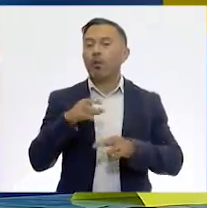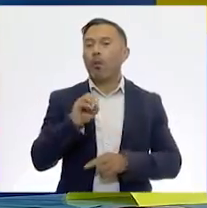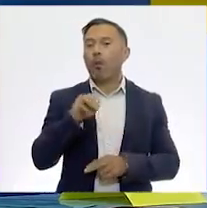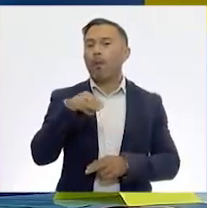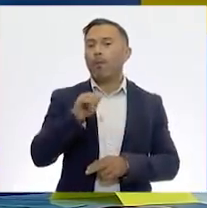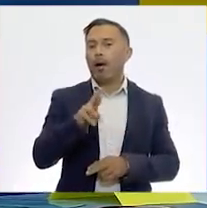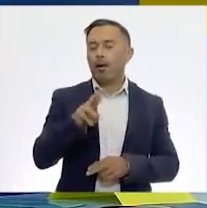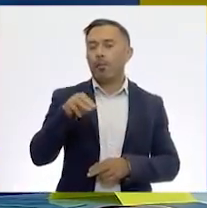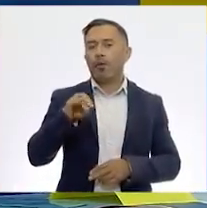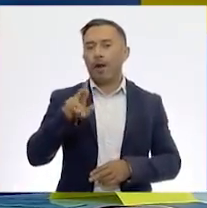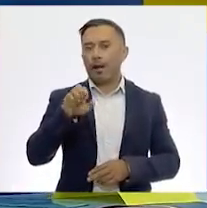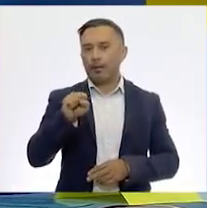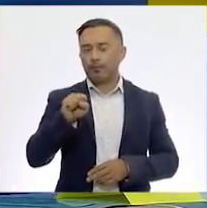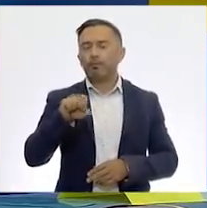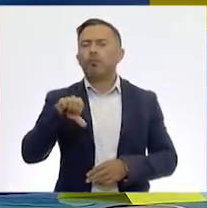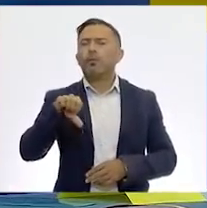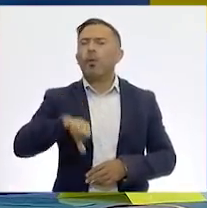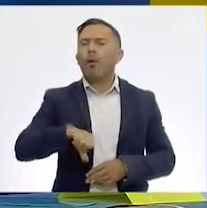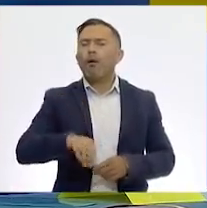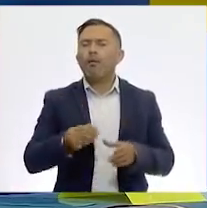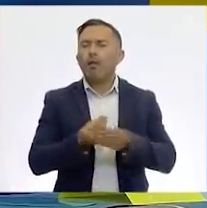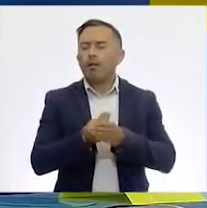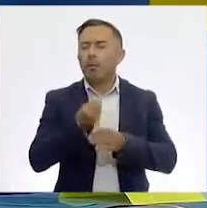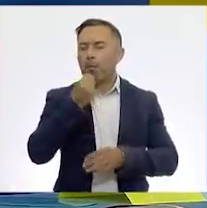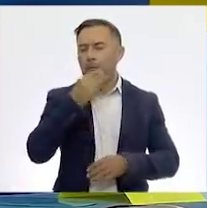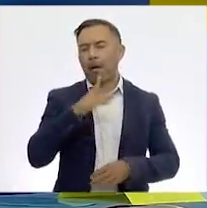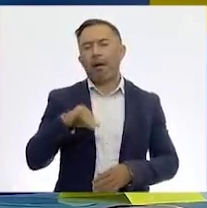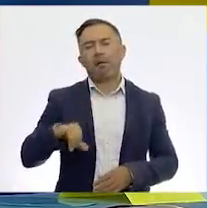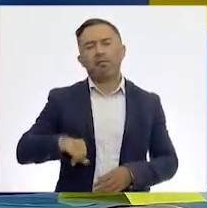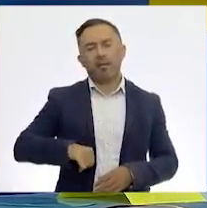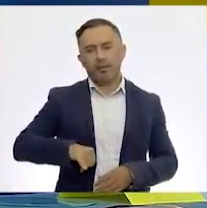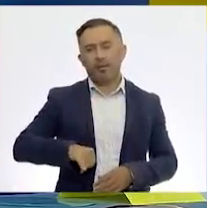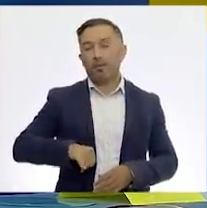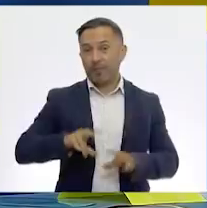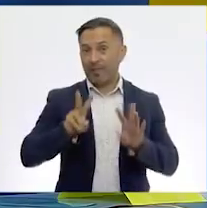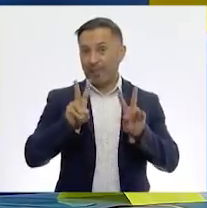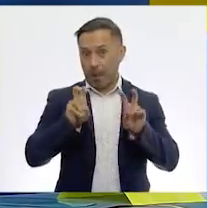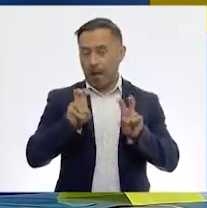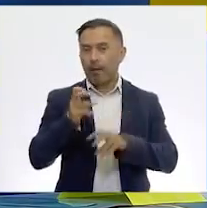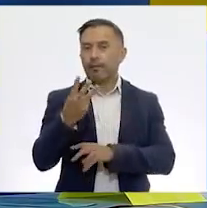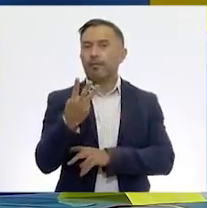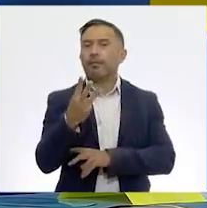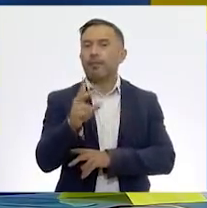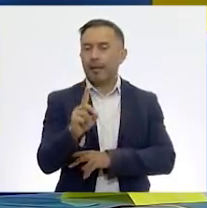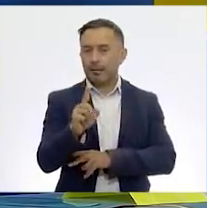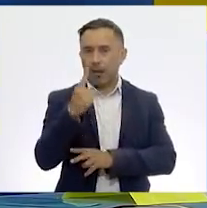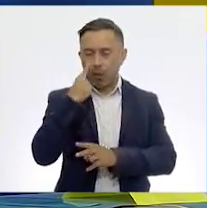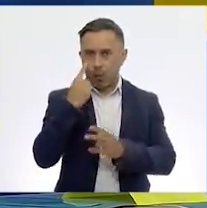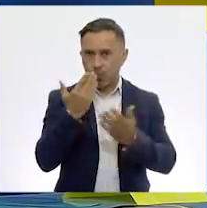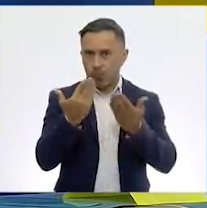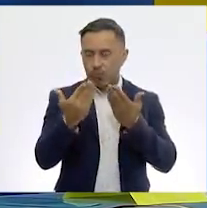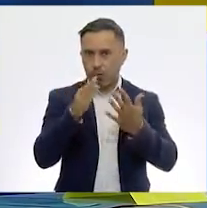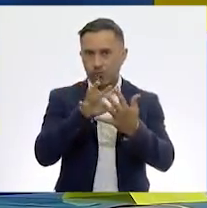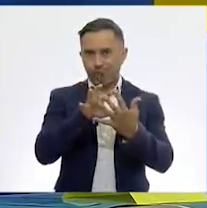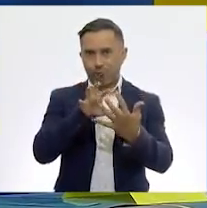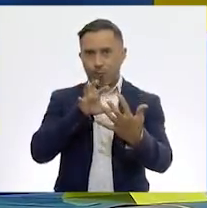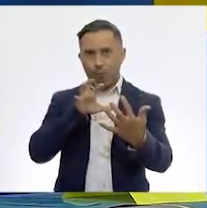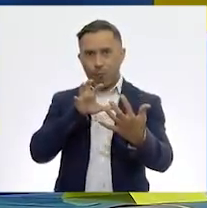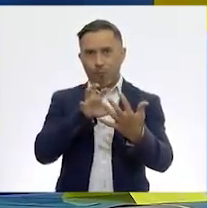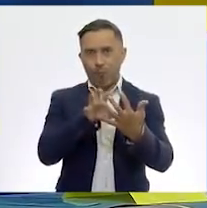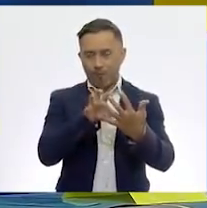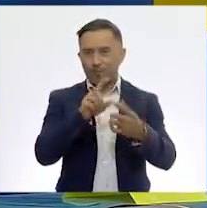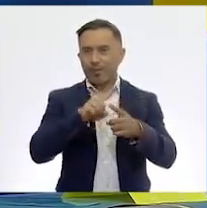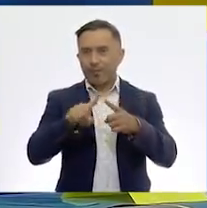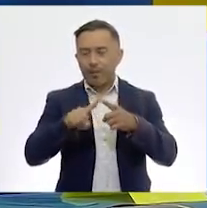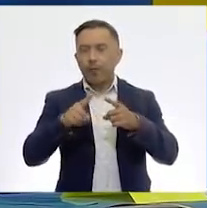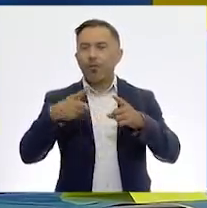La clase de hoy será muy interesante porque retomaremos la tridimensionalidad relacionada a cuerpos geométricos y